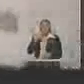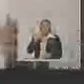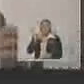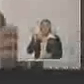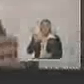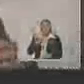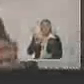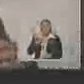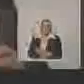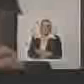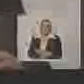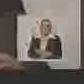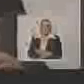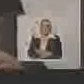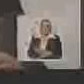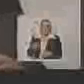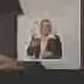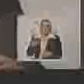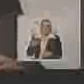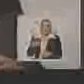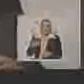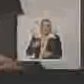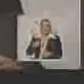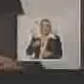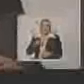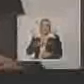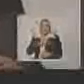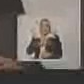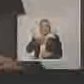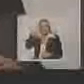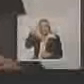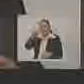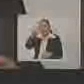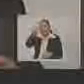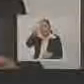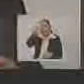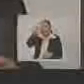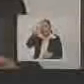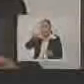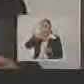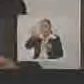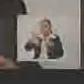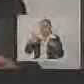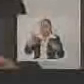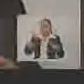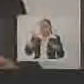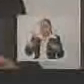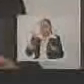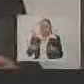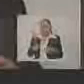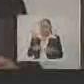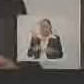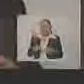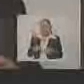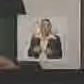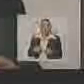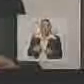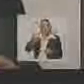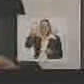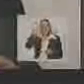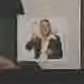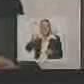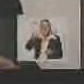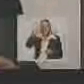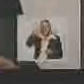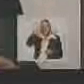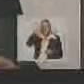von Rüegg tiene miedo. Tiene miedo a que conozcan ustedes, vecinos, su incapacidad. Tiene miedo a que